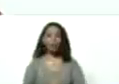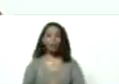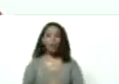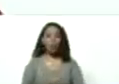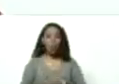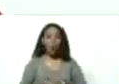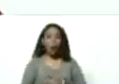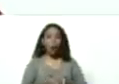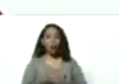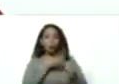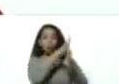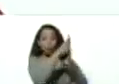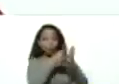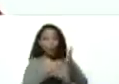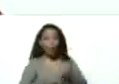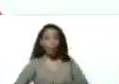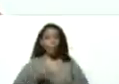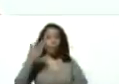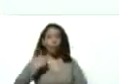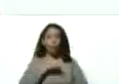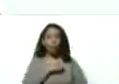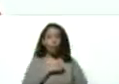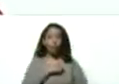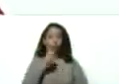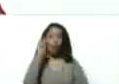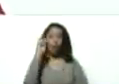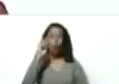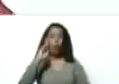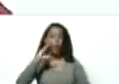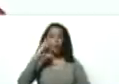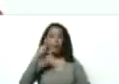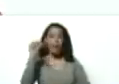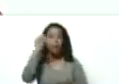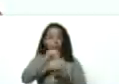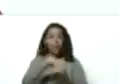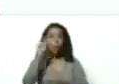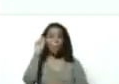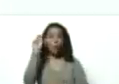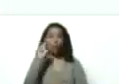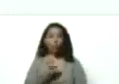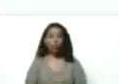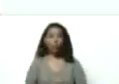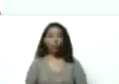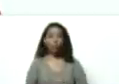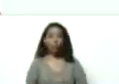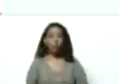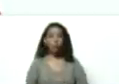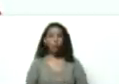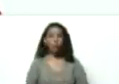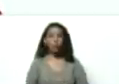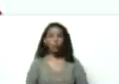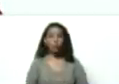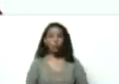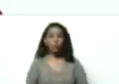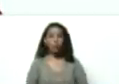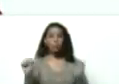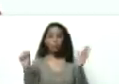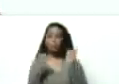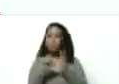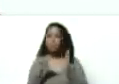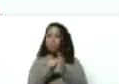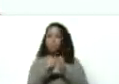fundamental para nosotros y la VCH se convierte pues en el centro el punto el punto desde donde